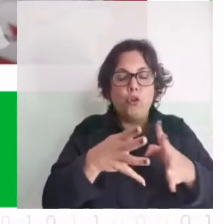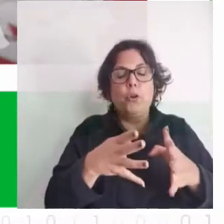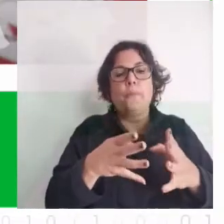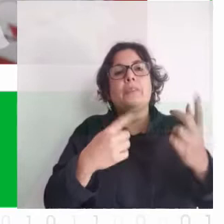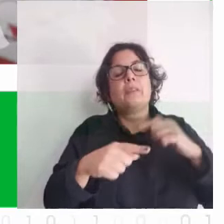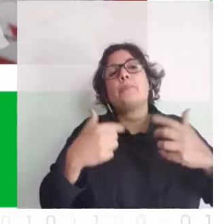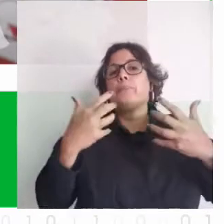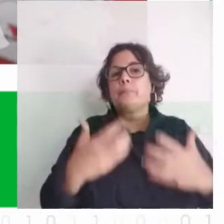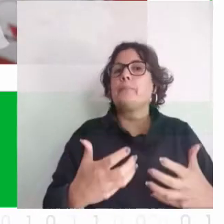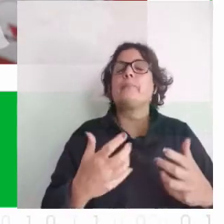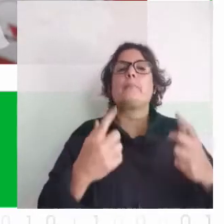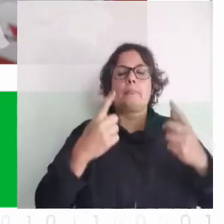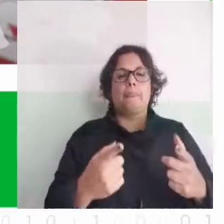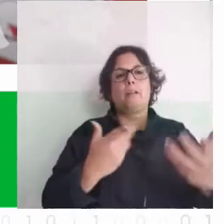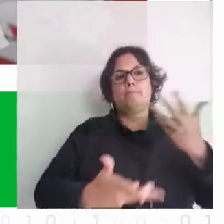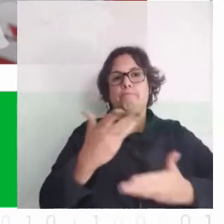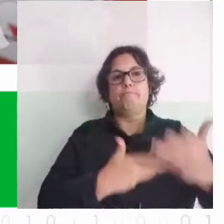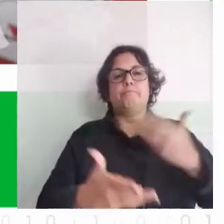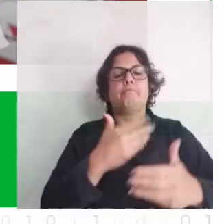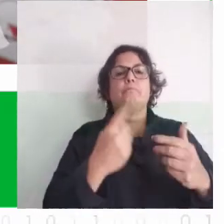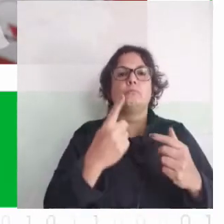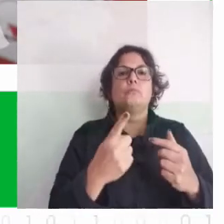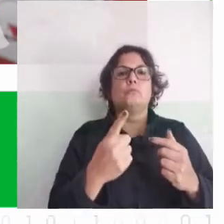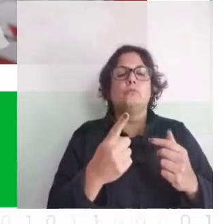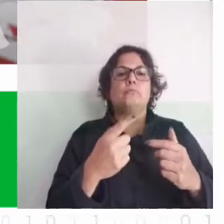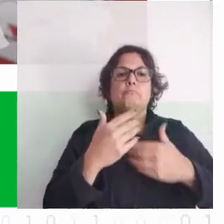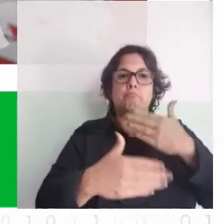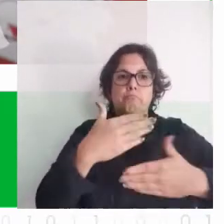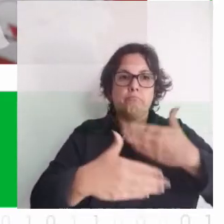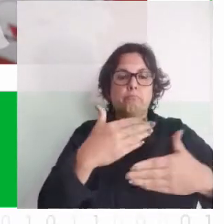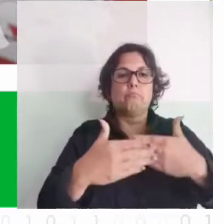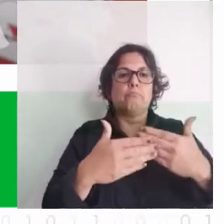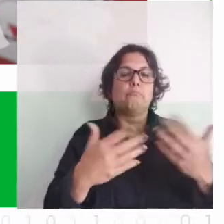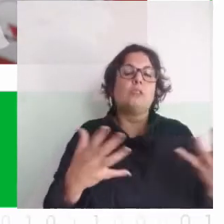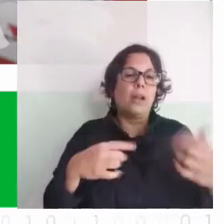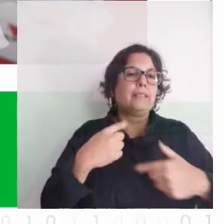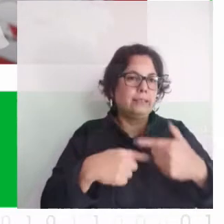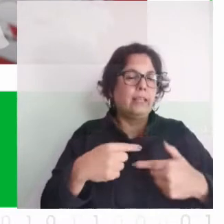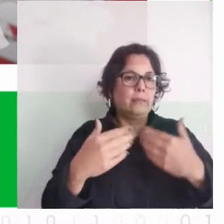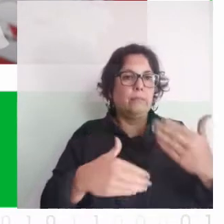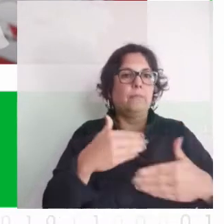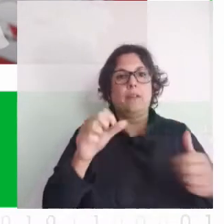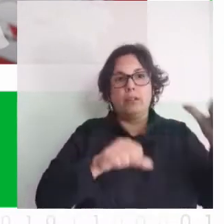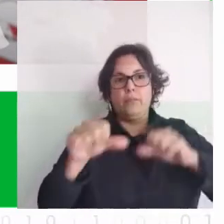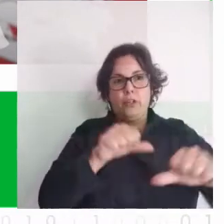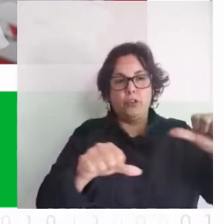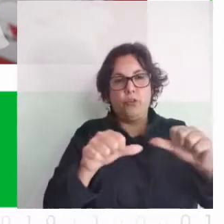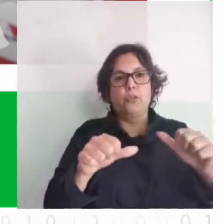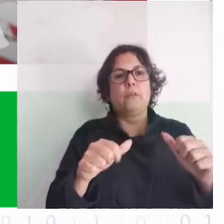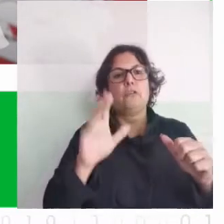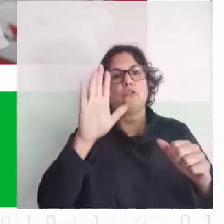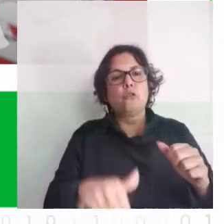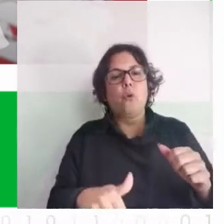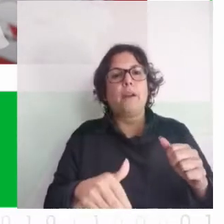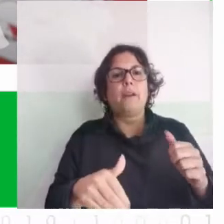Quería compartirles esto. Es un programa que que sigue desarrollando The Jackson Laboratory, que son los